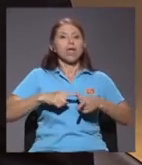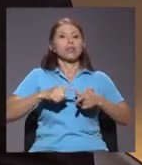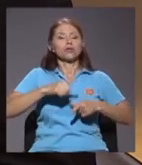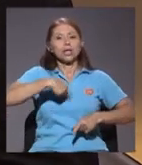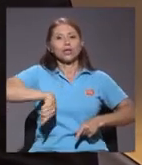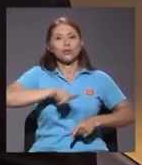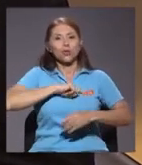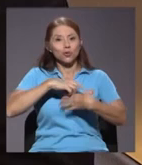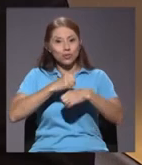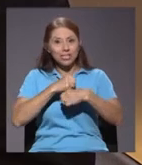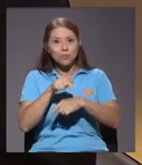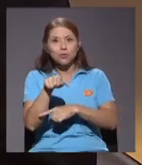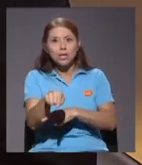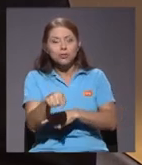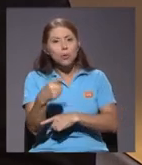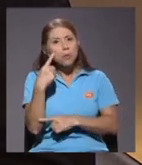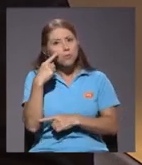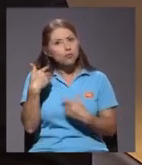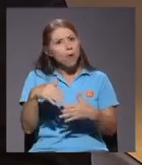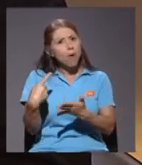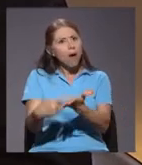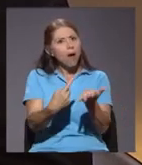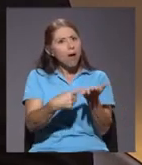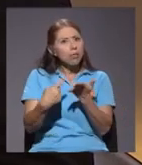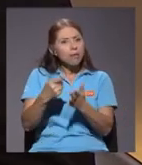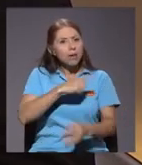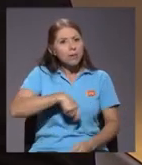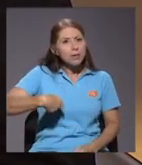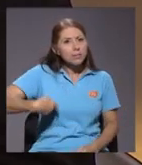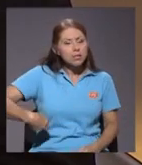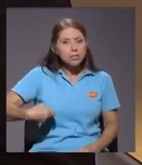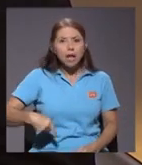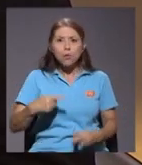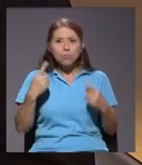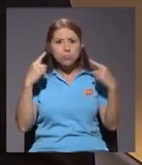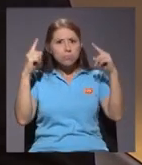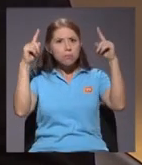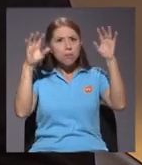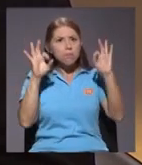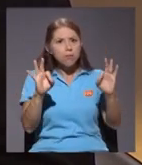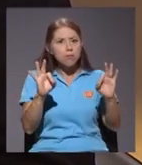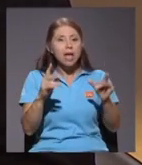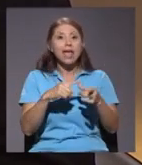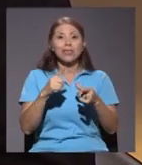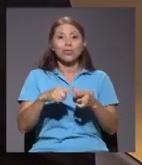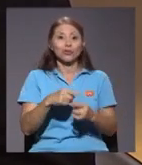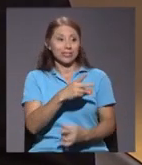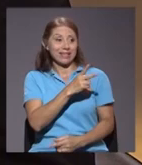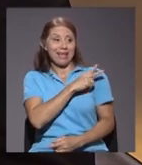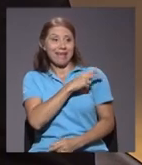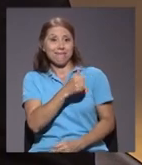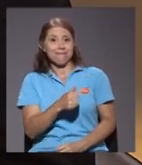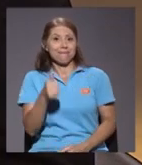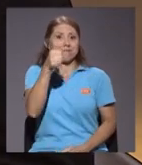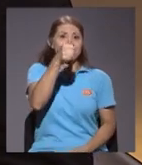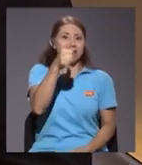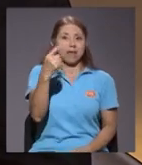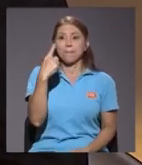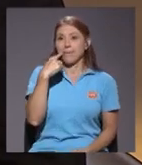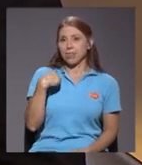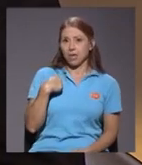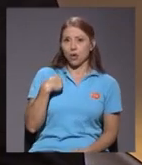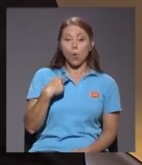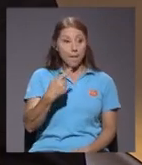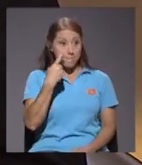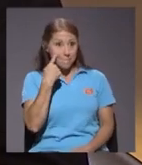vimos que tuvo muchísimo éxito y entonces la gerencia general de la radio me dijo mira se abre un